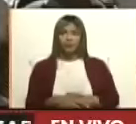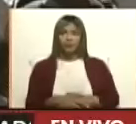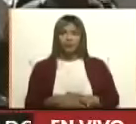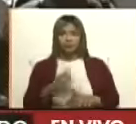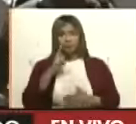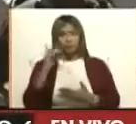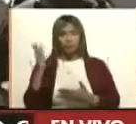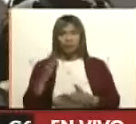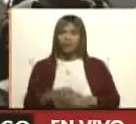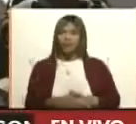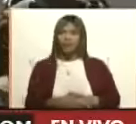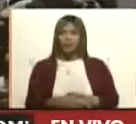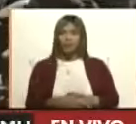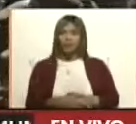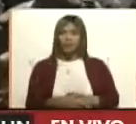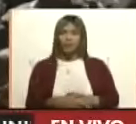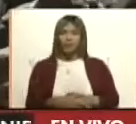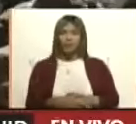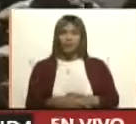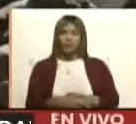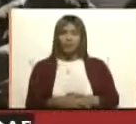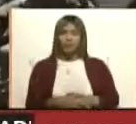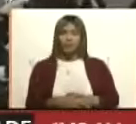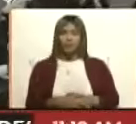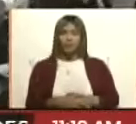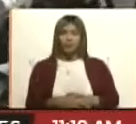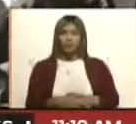Adiscre, Chung.